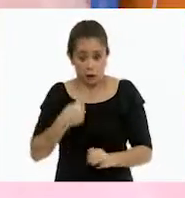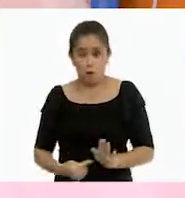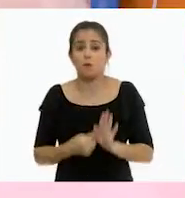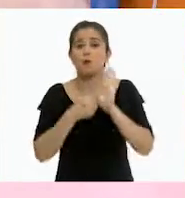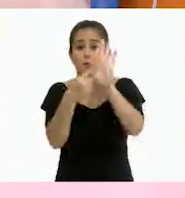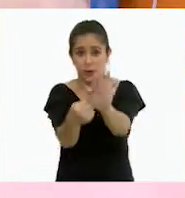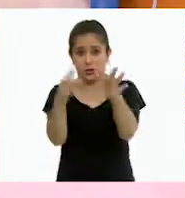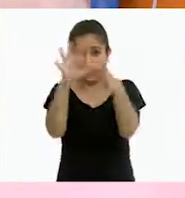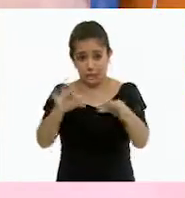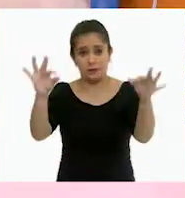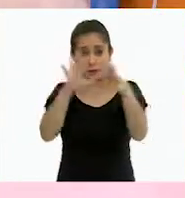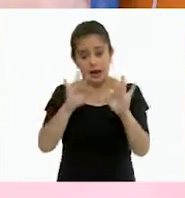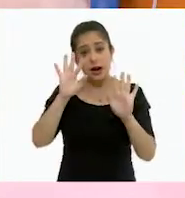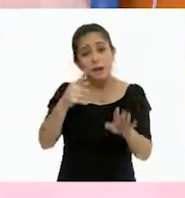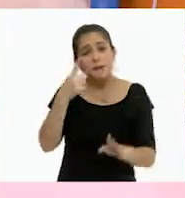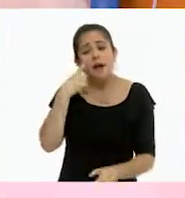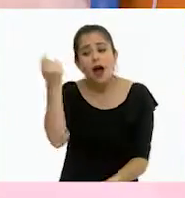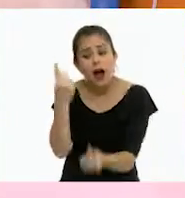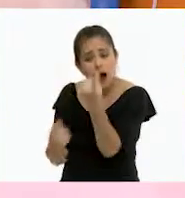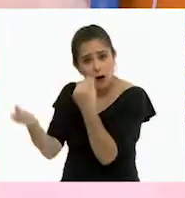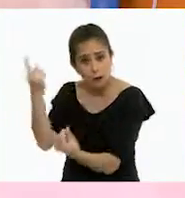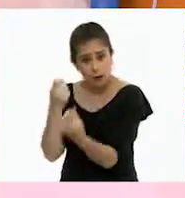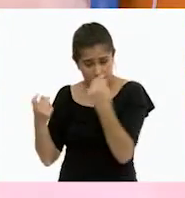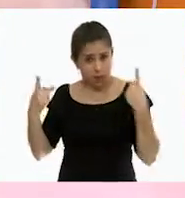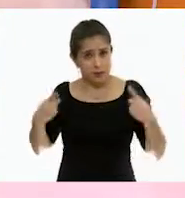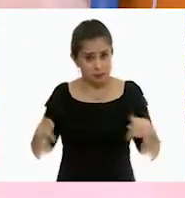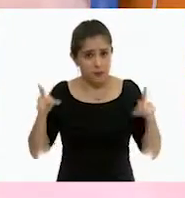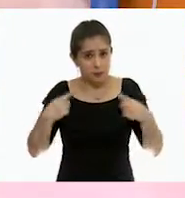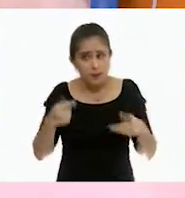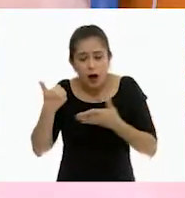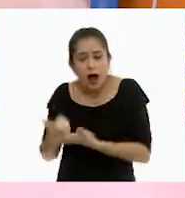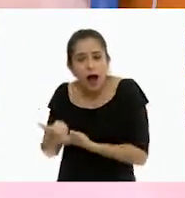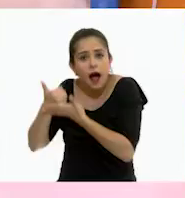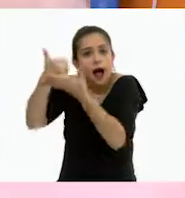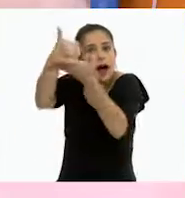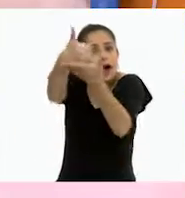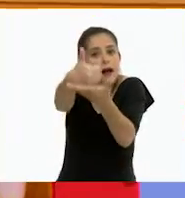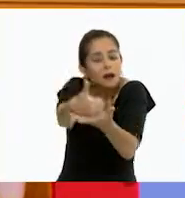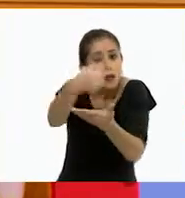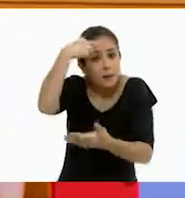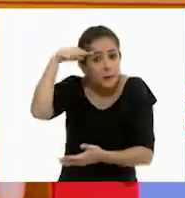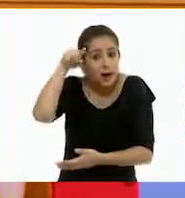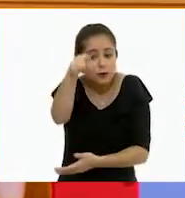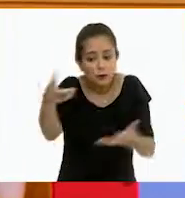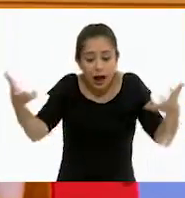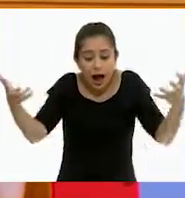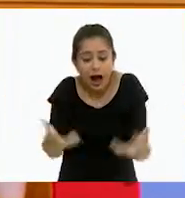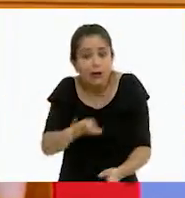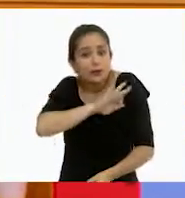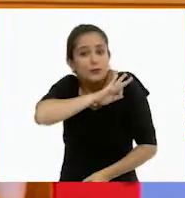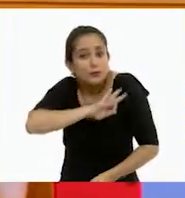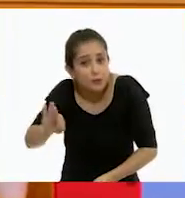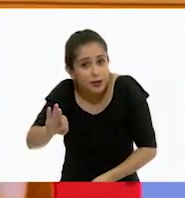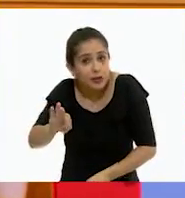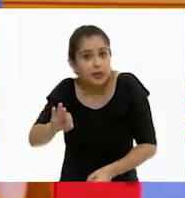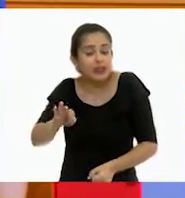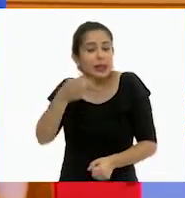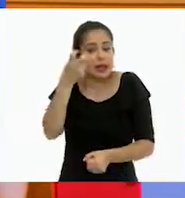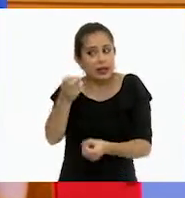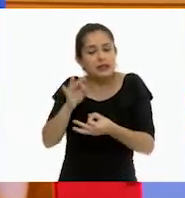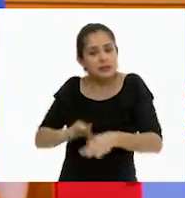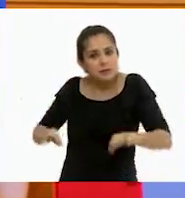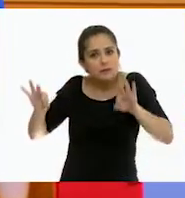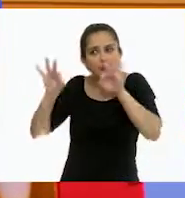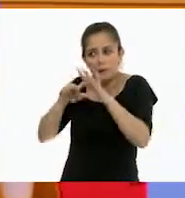aquellas personas que nos ayudan a lograr lo que nosotros queremos hacer o queremos